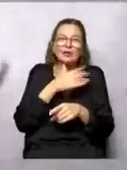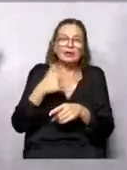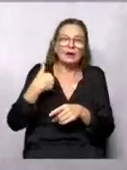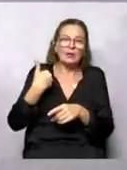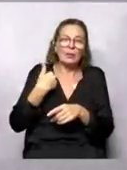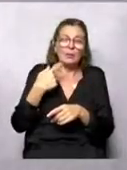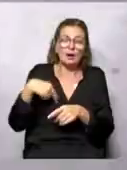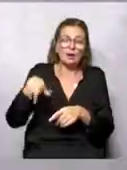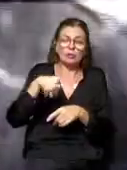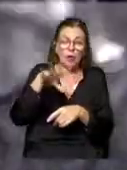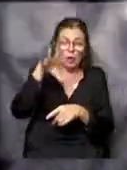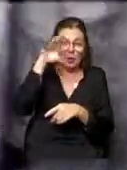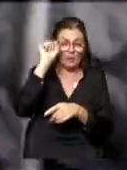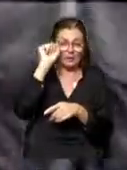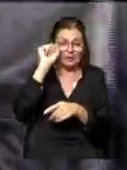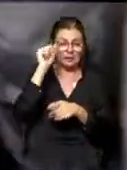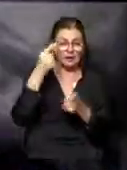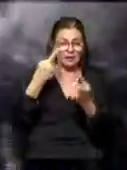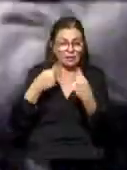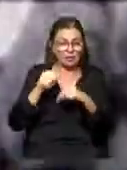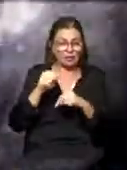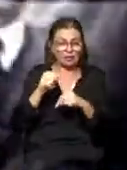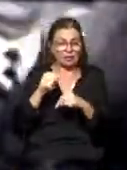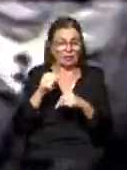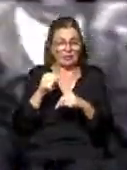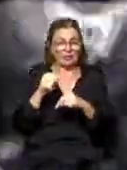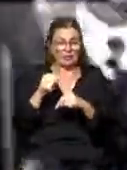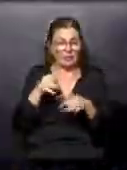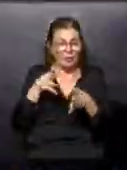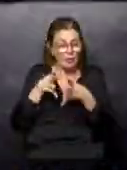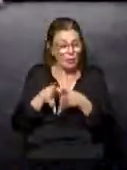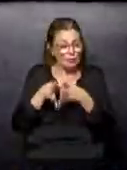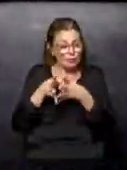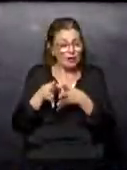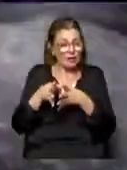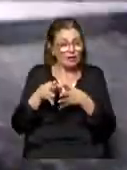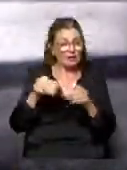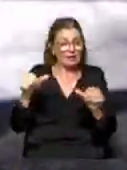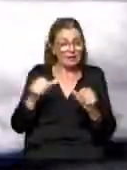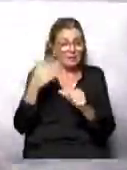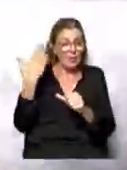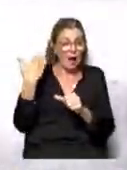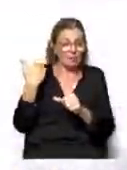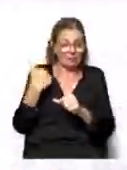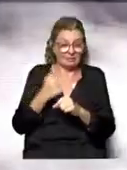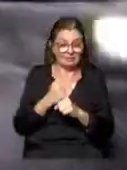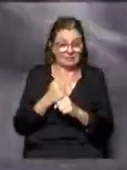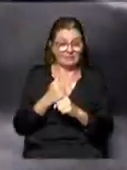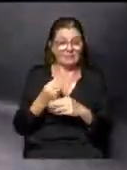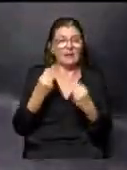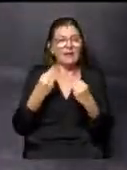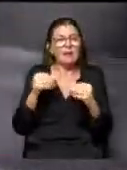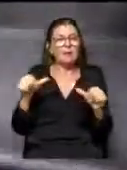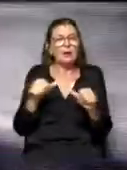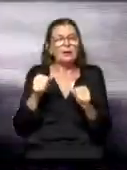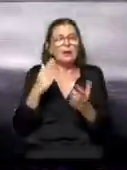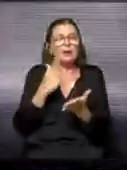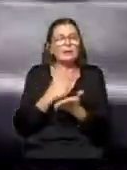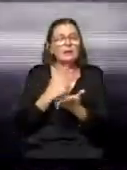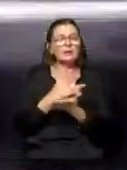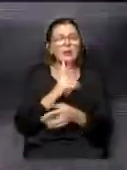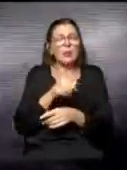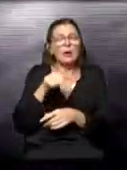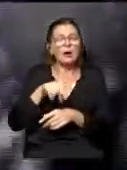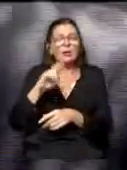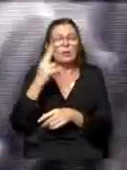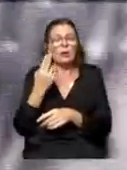que emprendan entonces la lucha que emprendimos nosotros antes. ¿Qué queda por hacer en materia de derechos humanos en nuestro